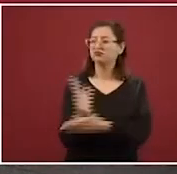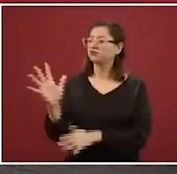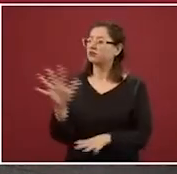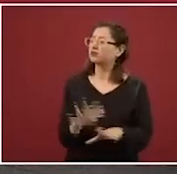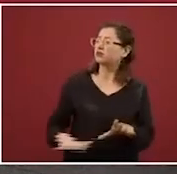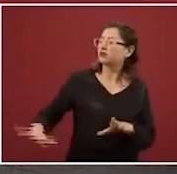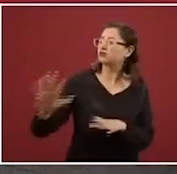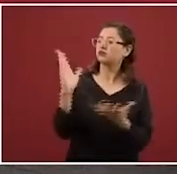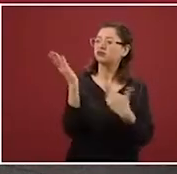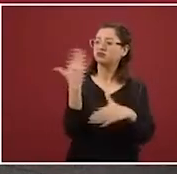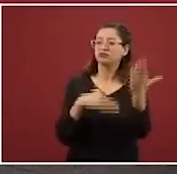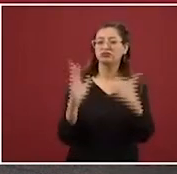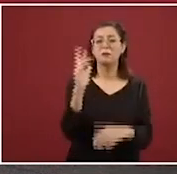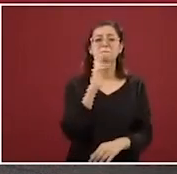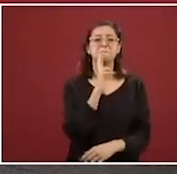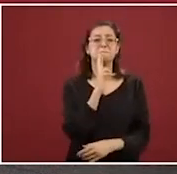mejor.